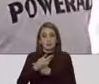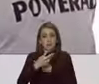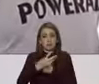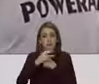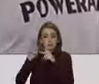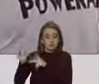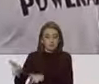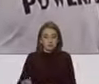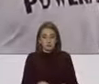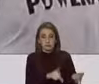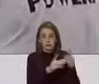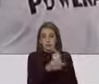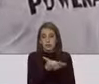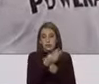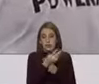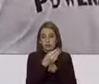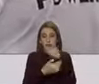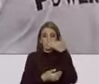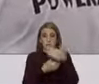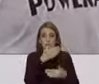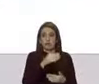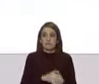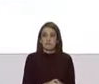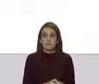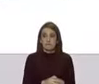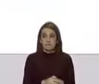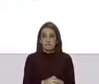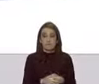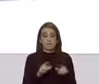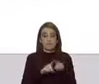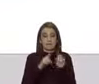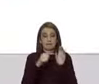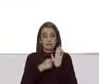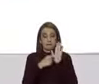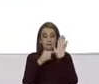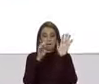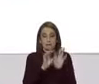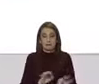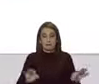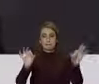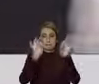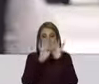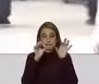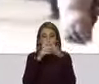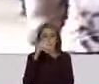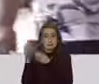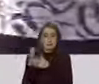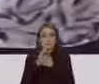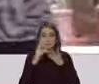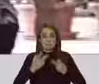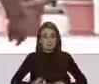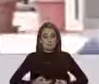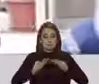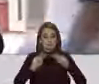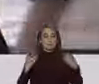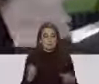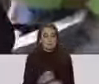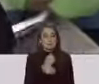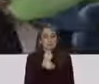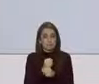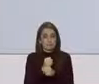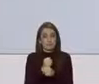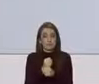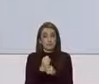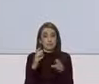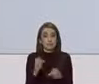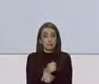son los planes de internet y de telefonía móvil. Indica que es fundamental mantener seguros como el de vida, salud y el del automóvil.